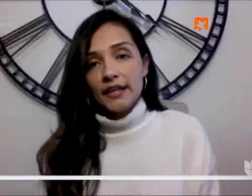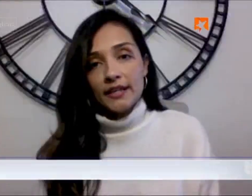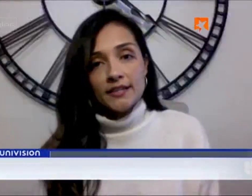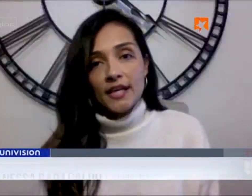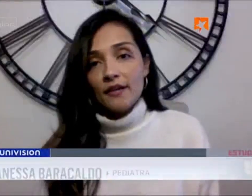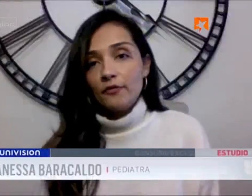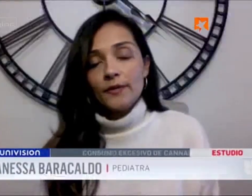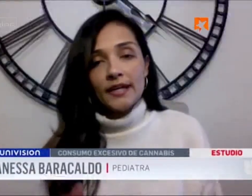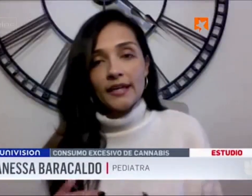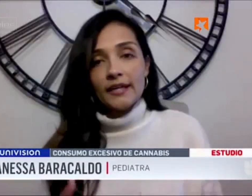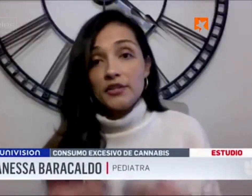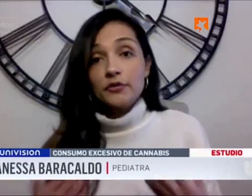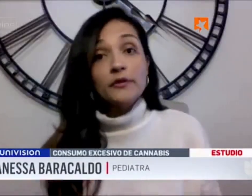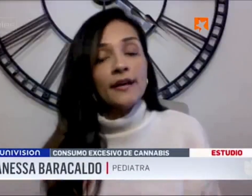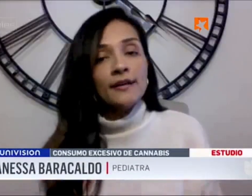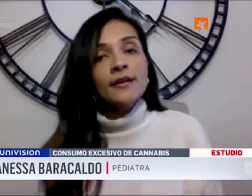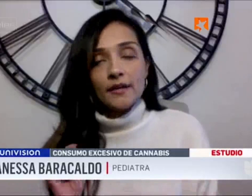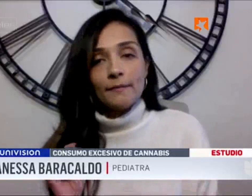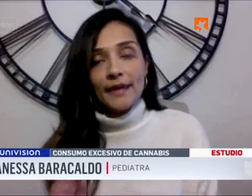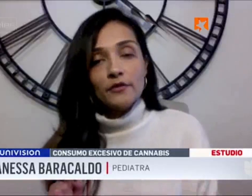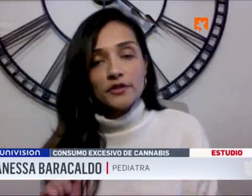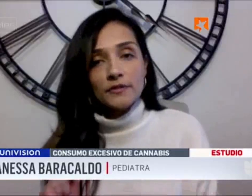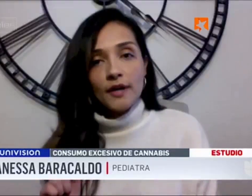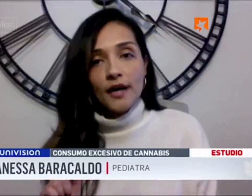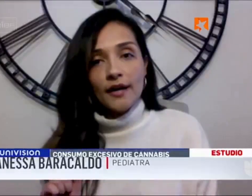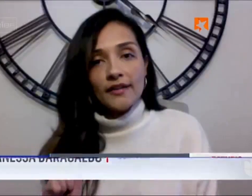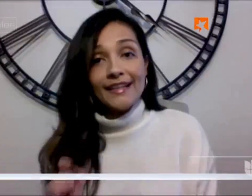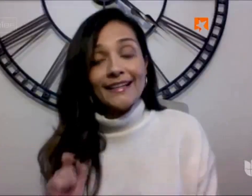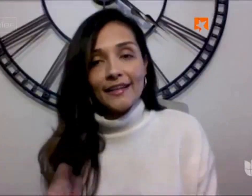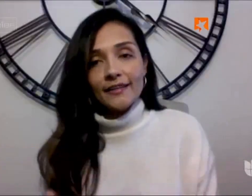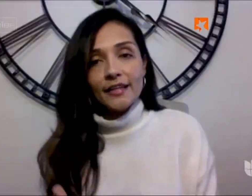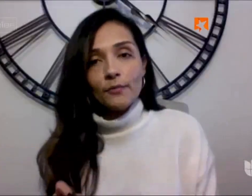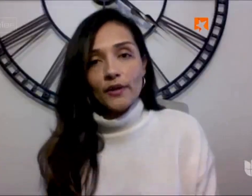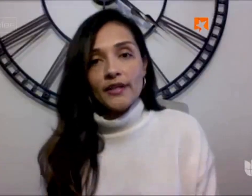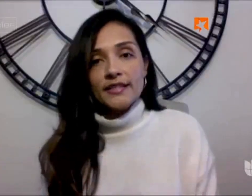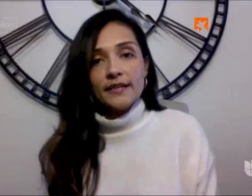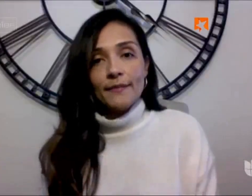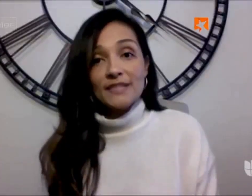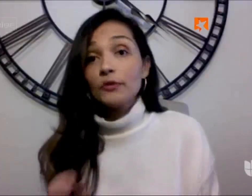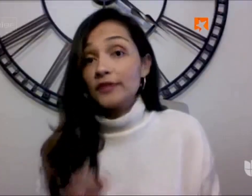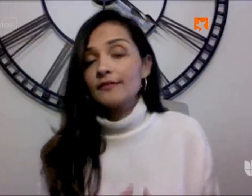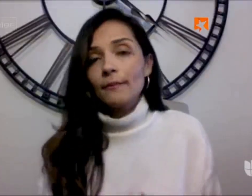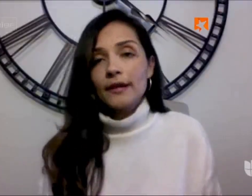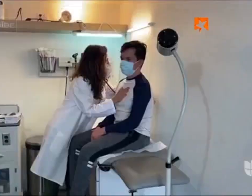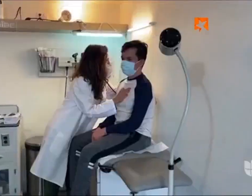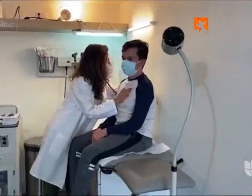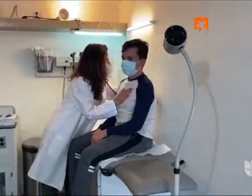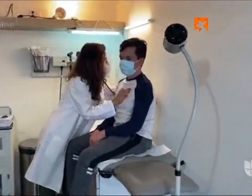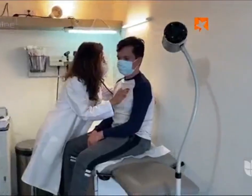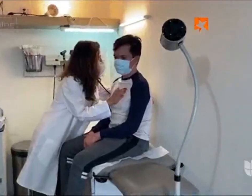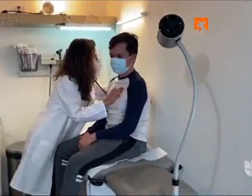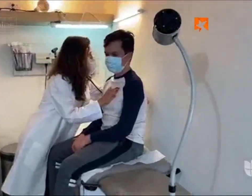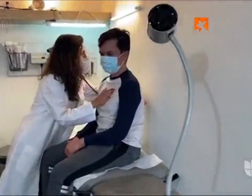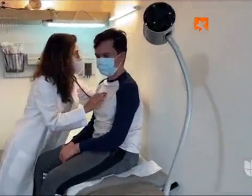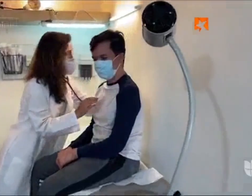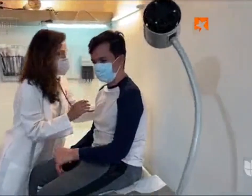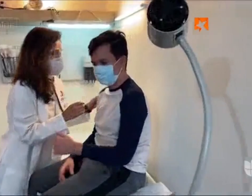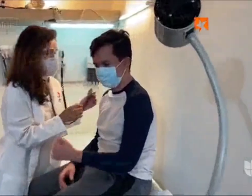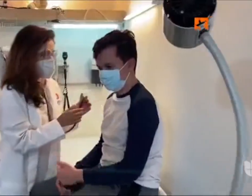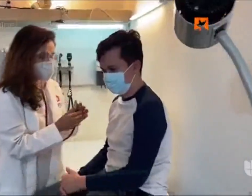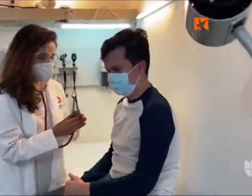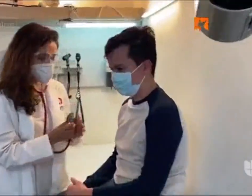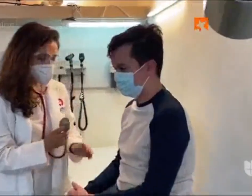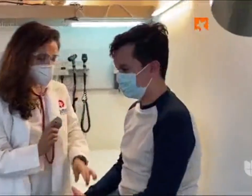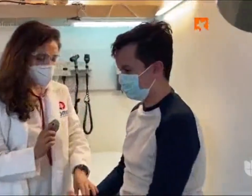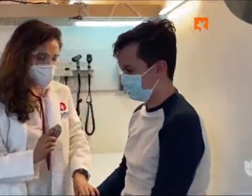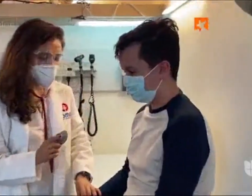su inteligencia, la forma que razona. Menos del ingrediente puede ser más potente para un niño. La médico pediatra